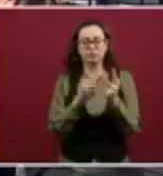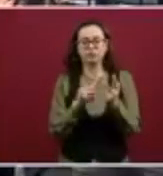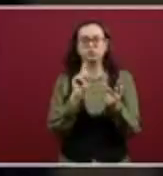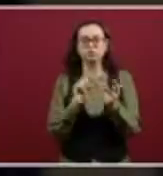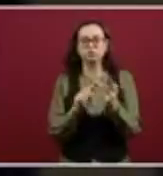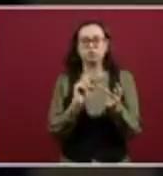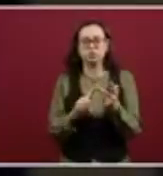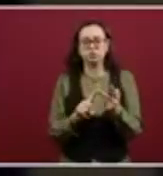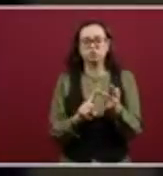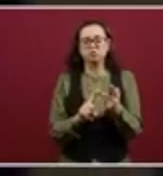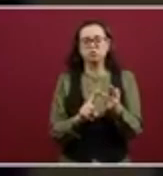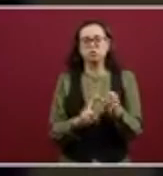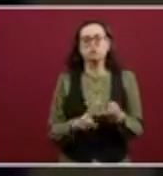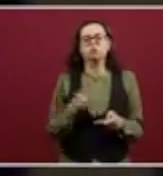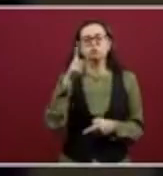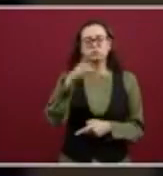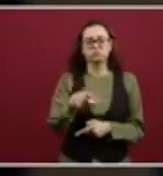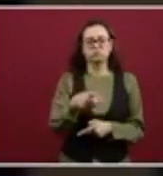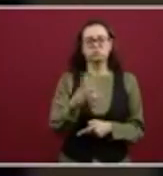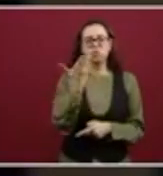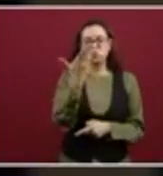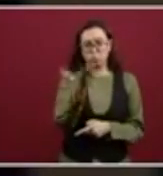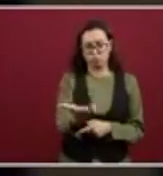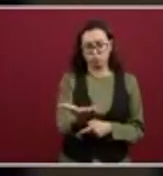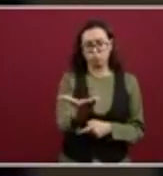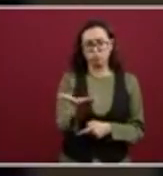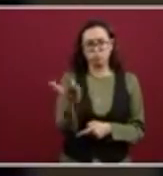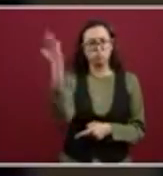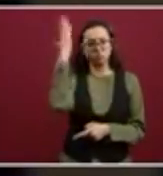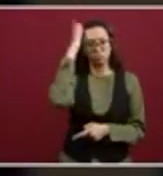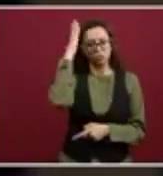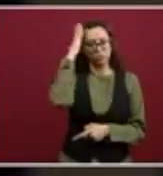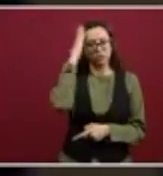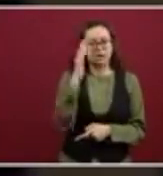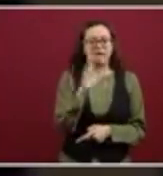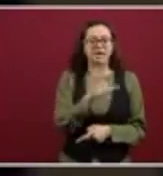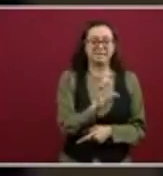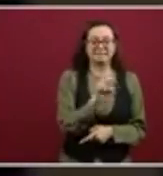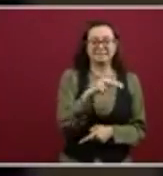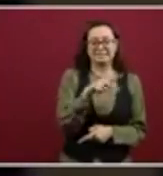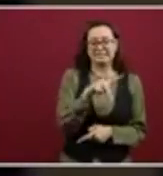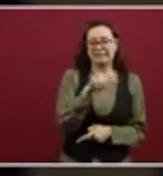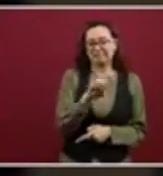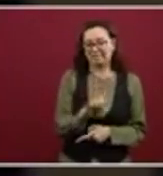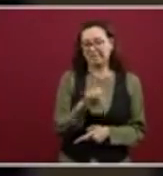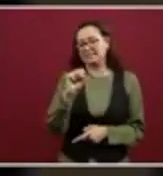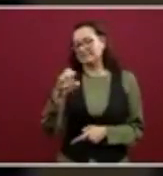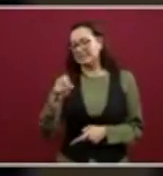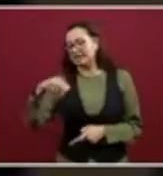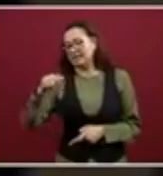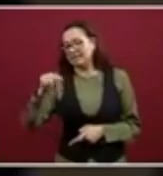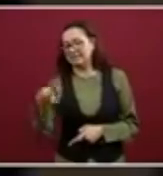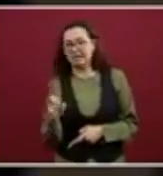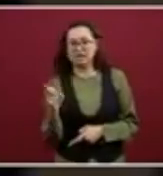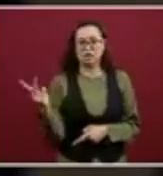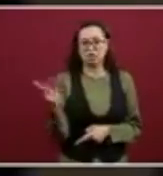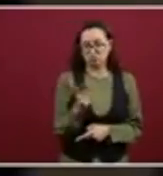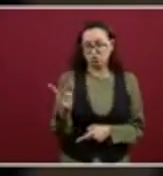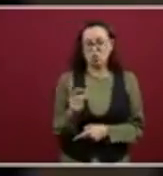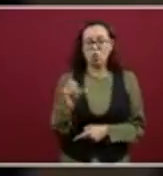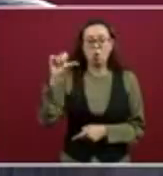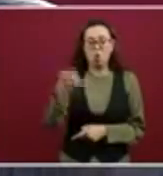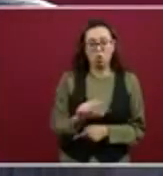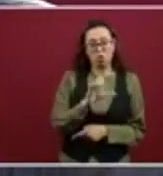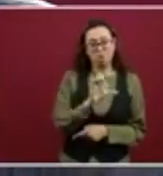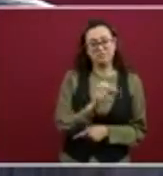tener usted con los dirigentes de la CENTE y del CENTE? Me parece que hoy se reúne con la CENTE y el miércoles